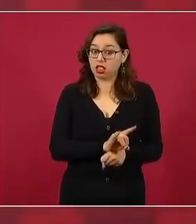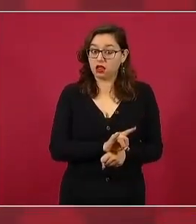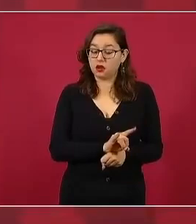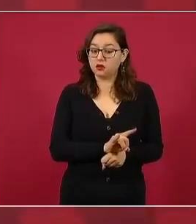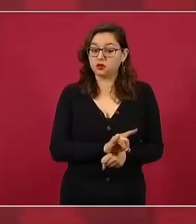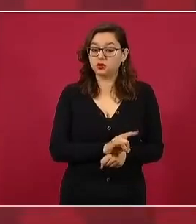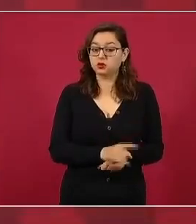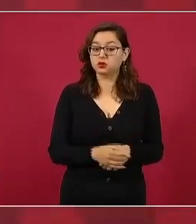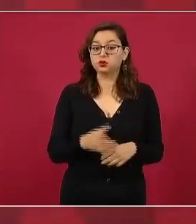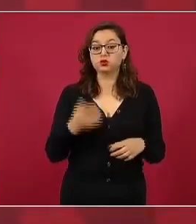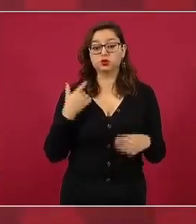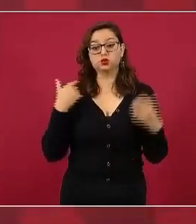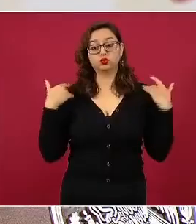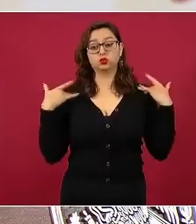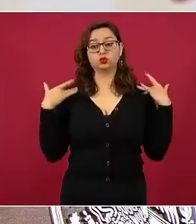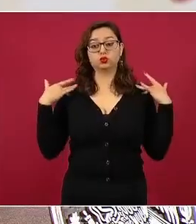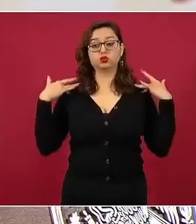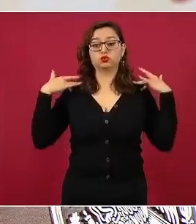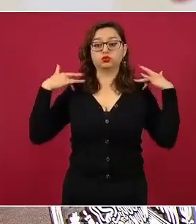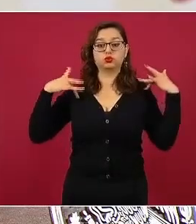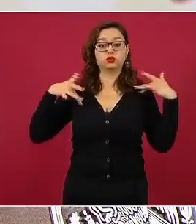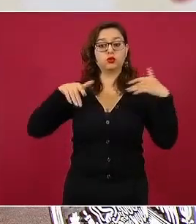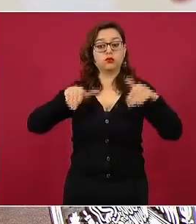la supuesta objetividad,